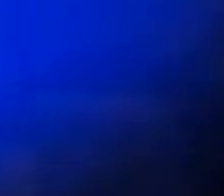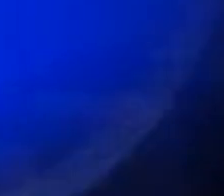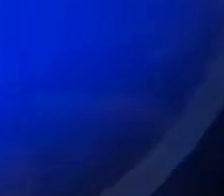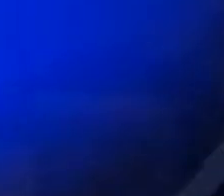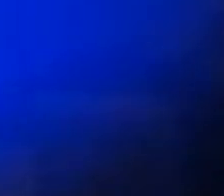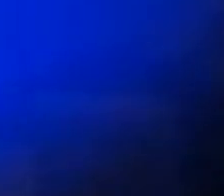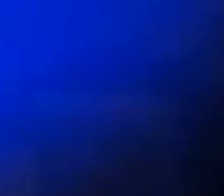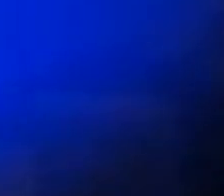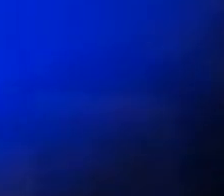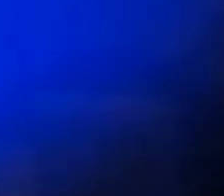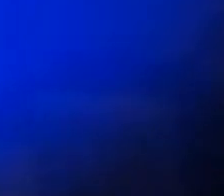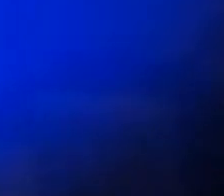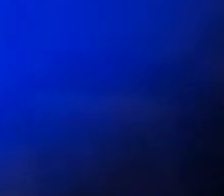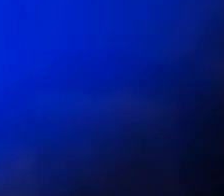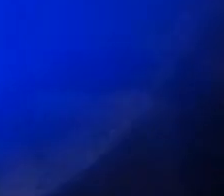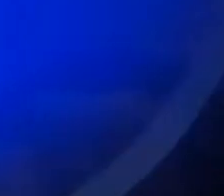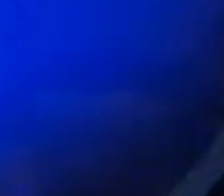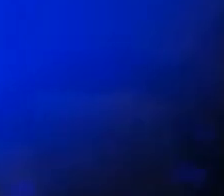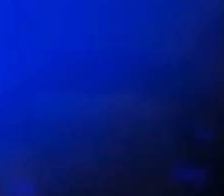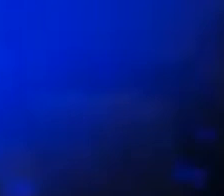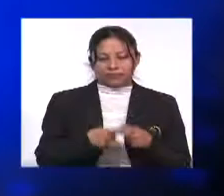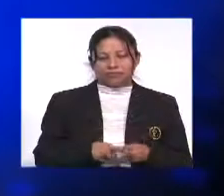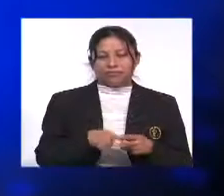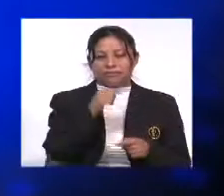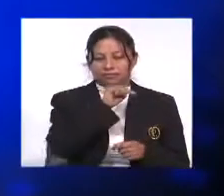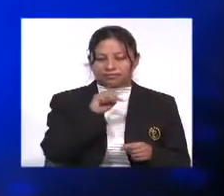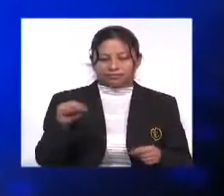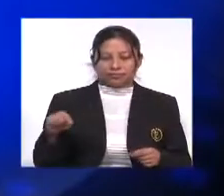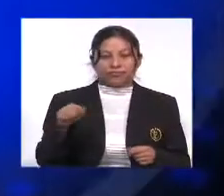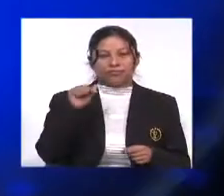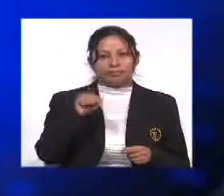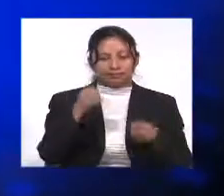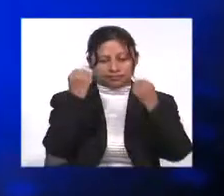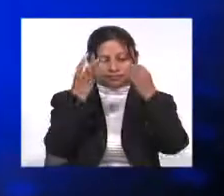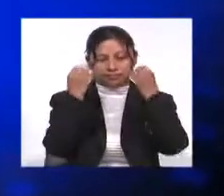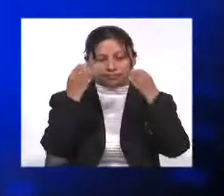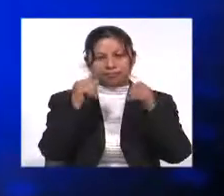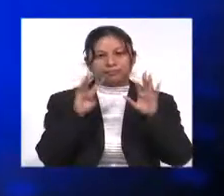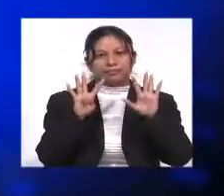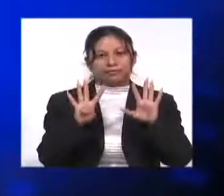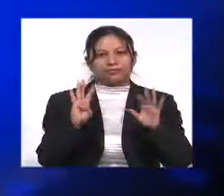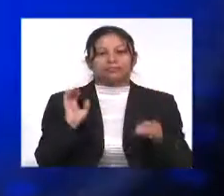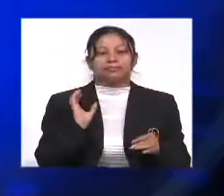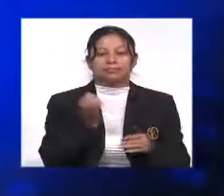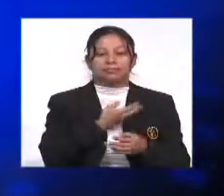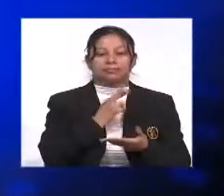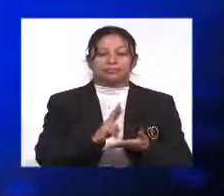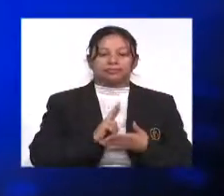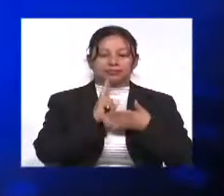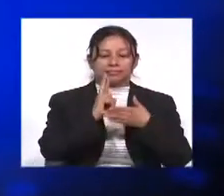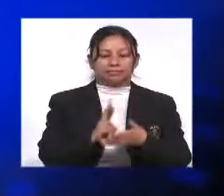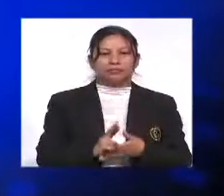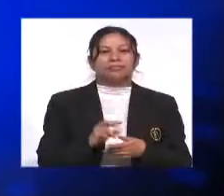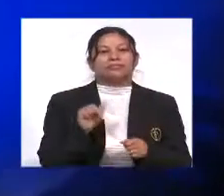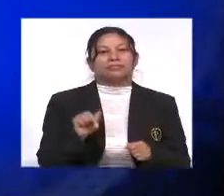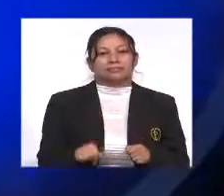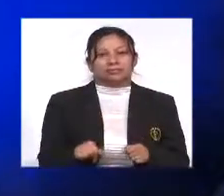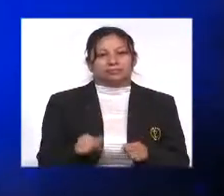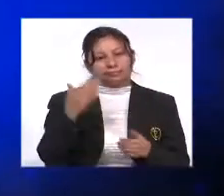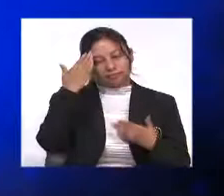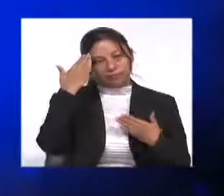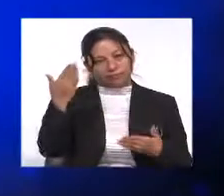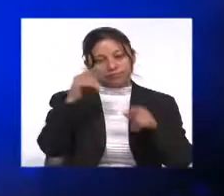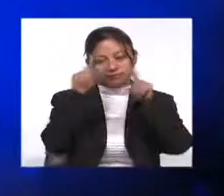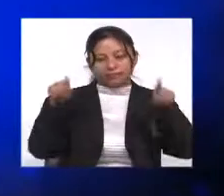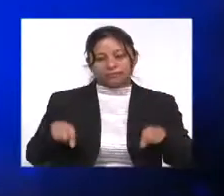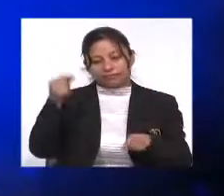Buenos días, feliz lunes para usted y un excelente inicio de semana, ya que usted se informa con Canal 9, el canal del Congreso de la República. Le saludan